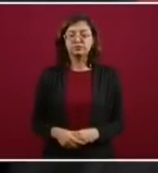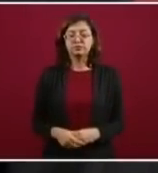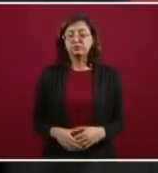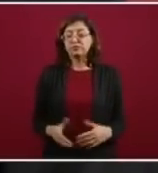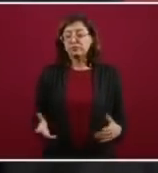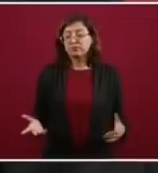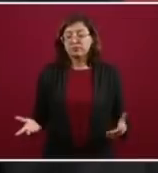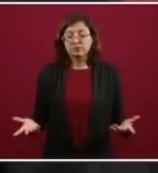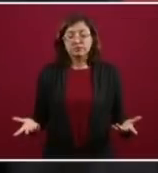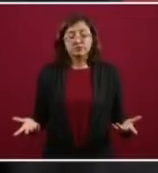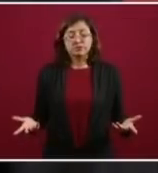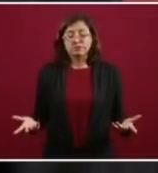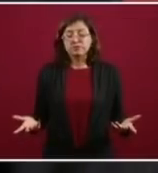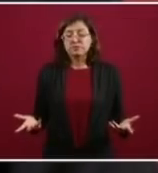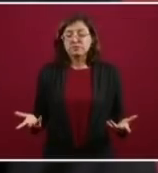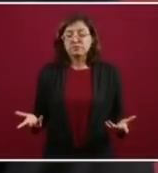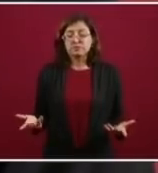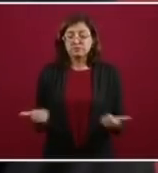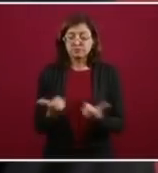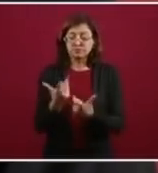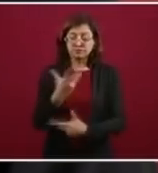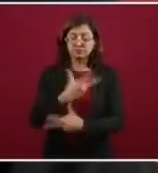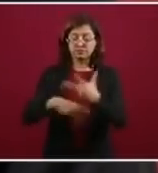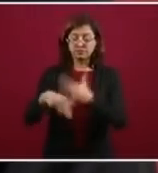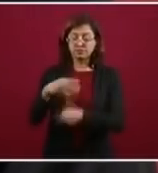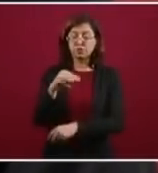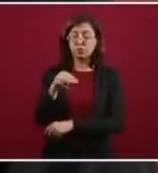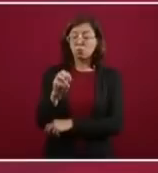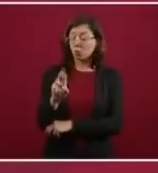Entonces, una economía moral